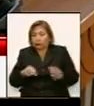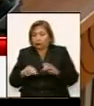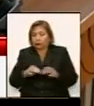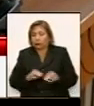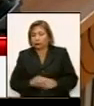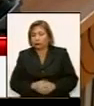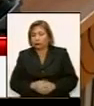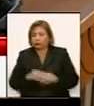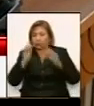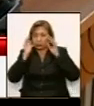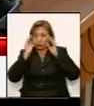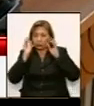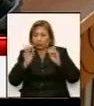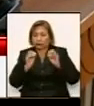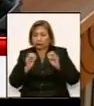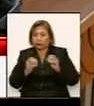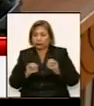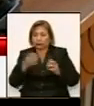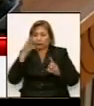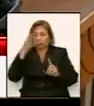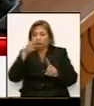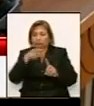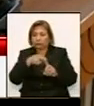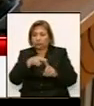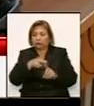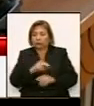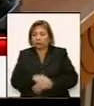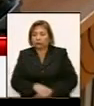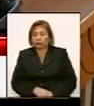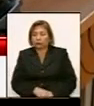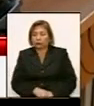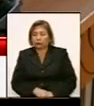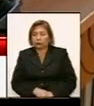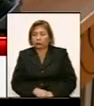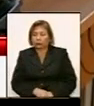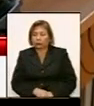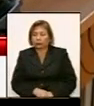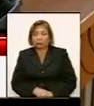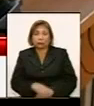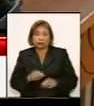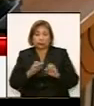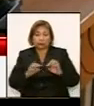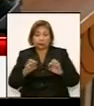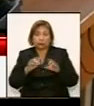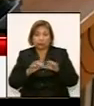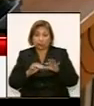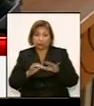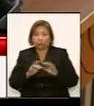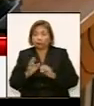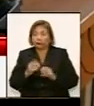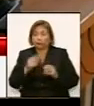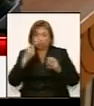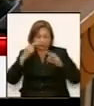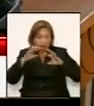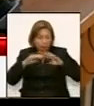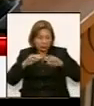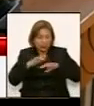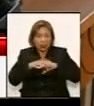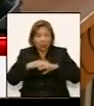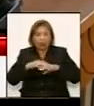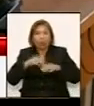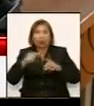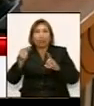de oportunidades, pero también de retos y de limitantes. Voy a empezar por plataformas, porque en la investigación surgió que